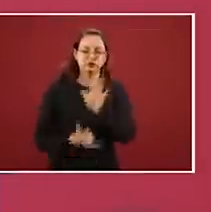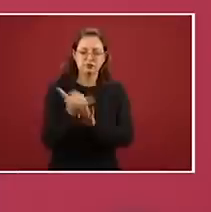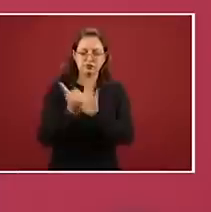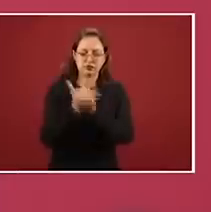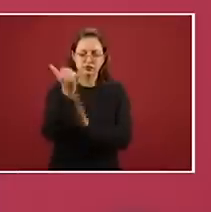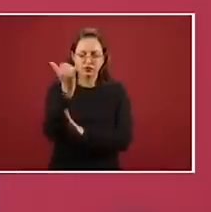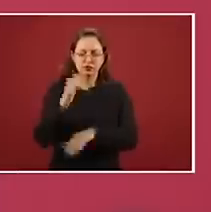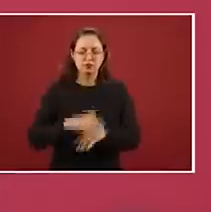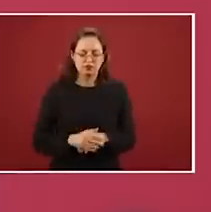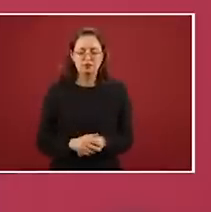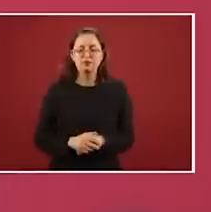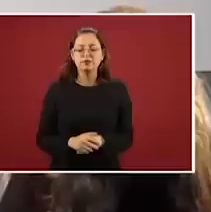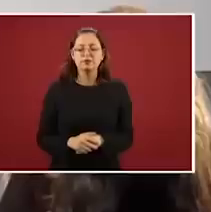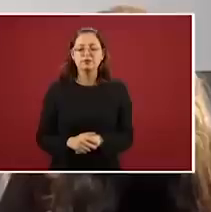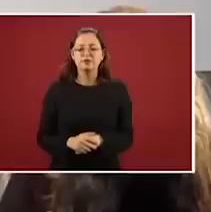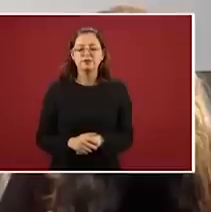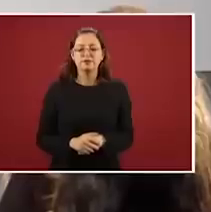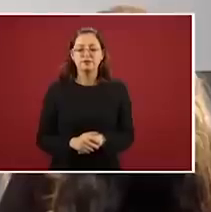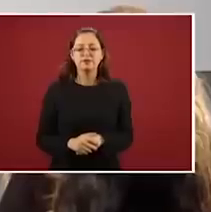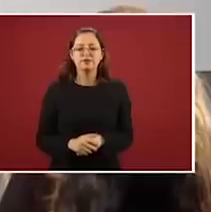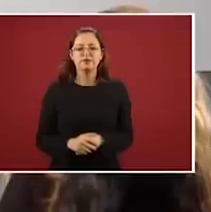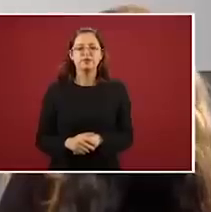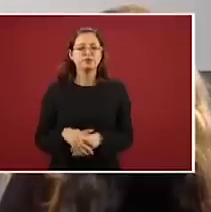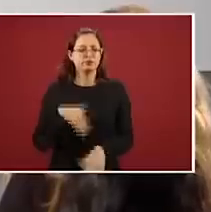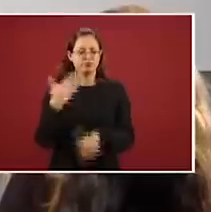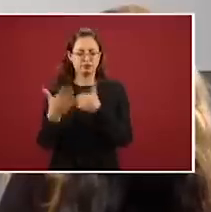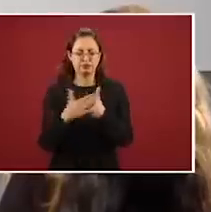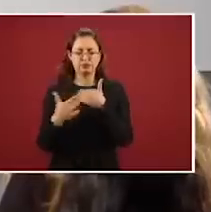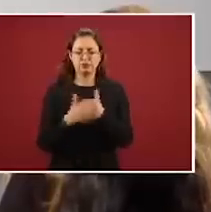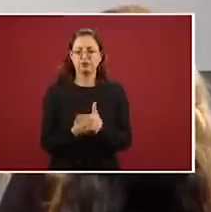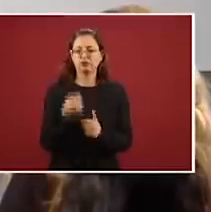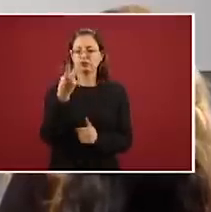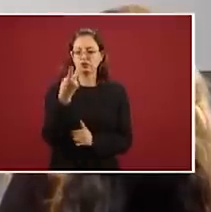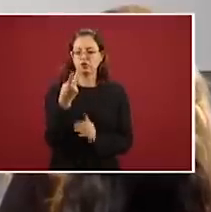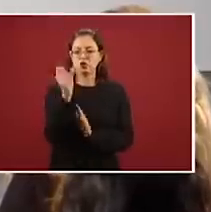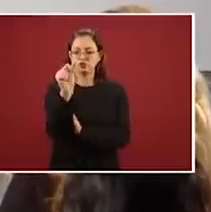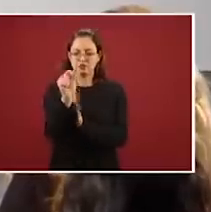Yo les voy a invitar dentro de 2 meses,